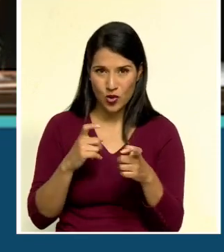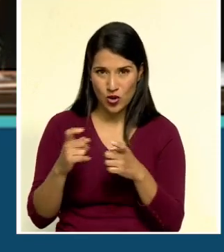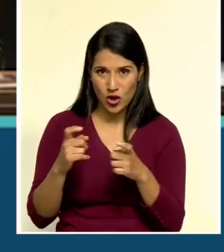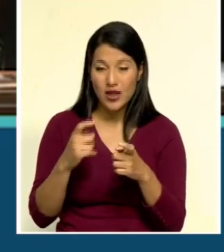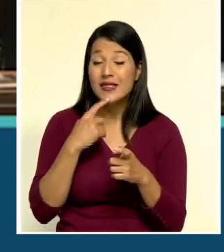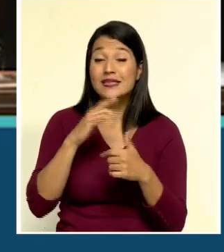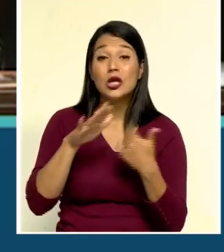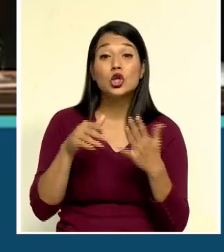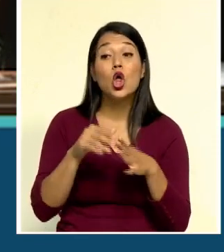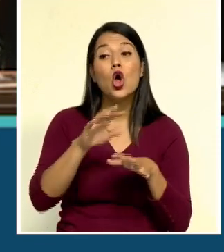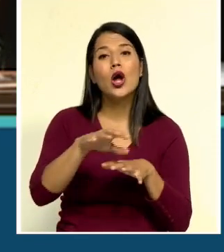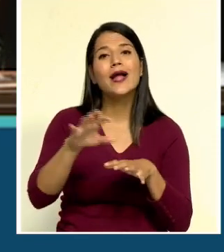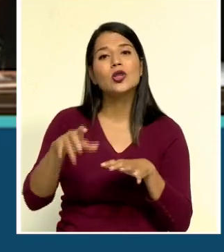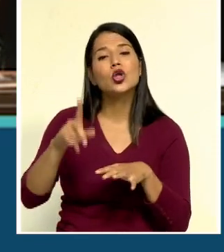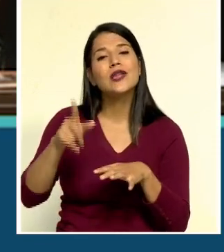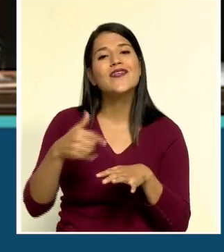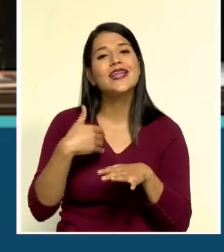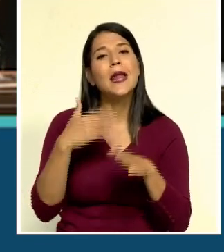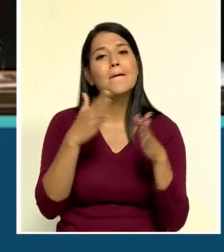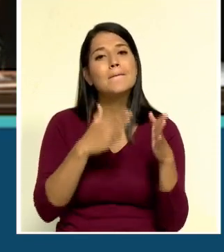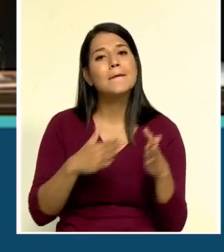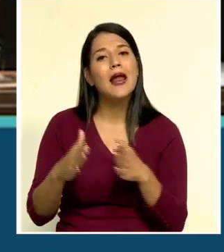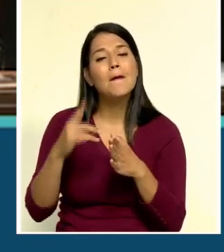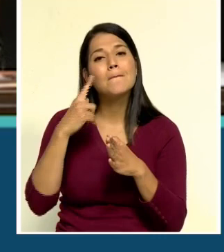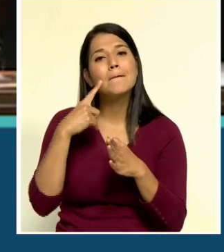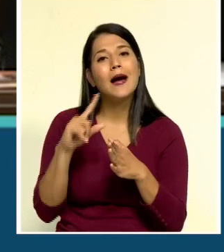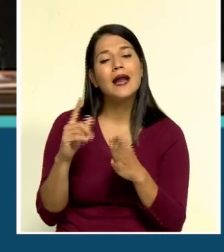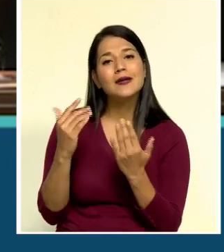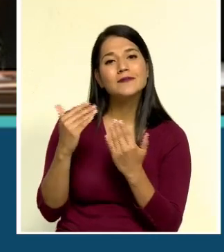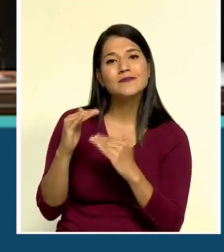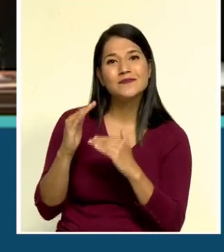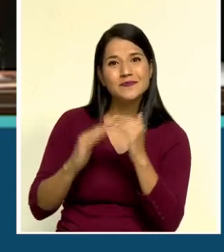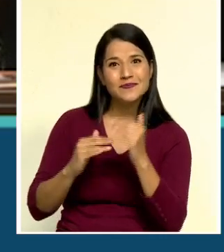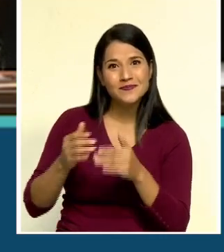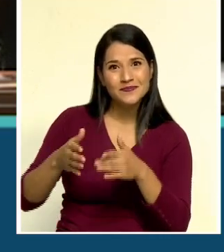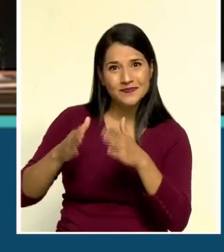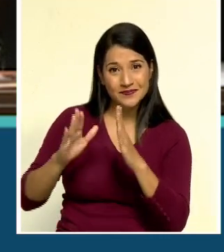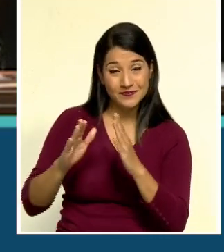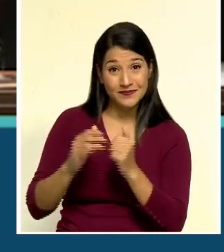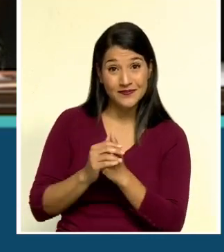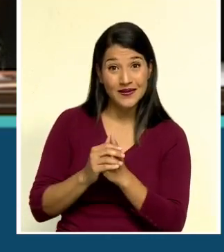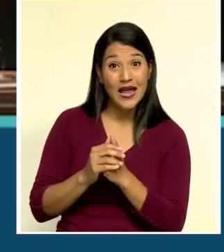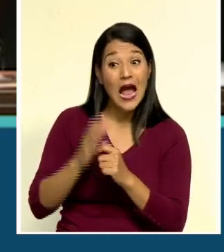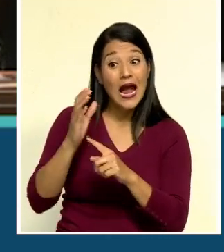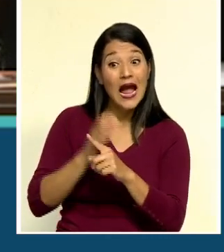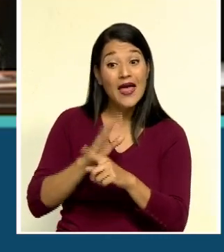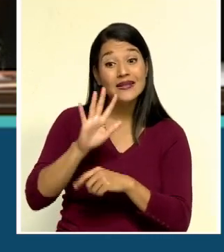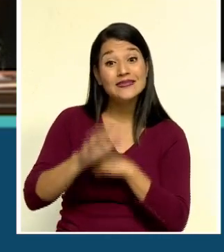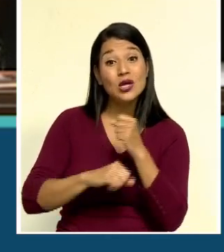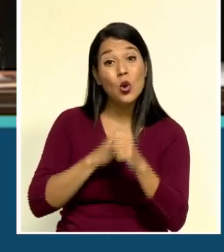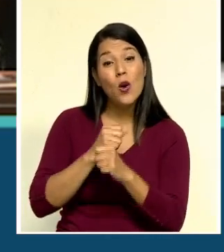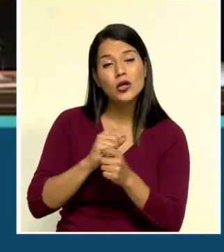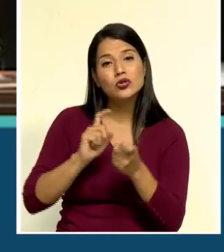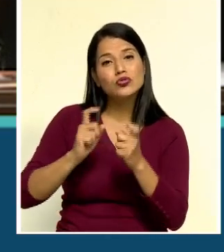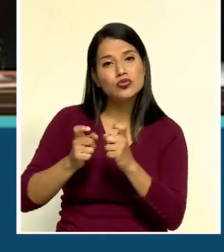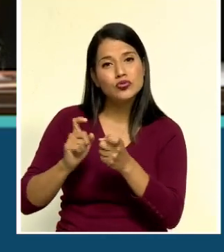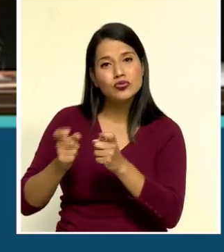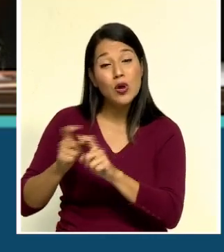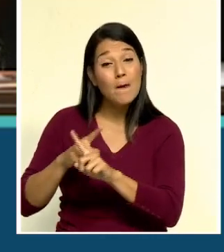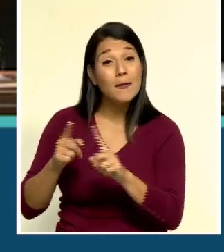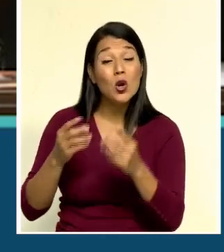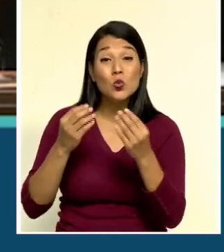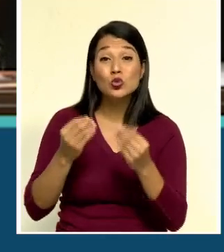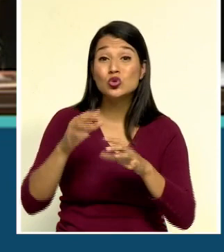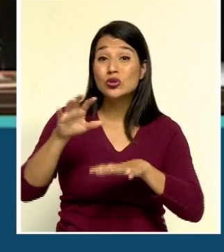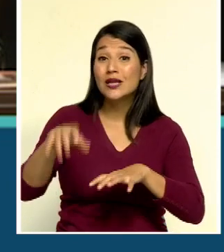planes reguladores actualizados a cada 5 años. La realidad es que muchos cantones, muchas municipalidades no tienen plan